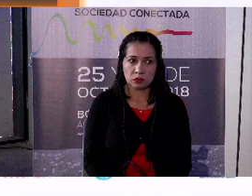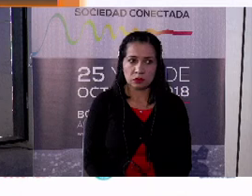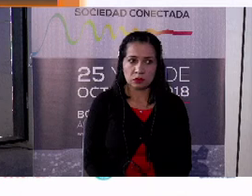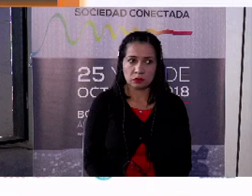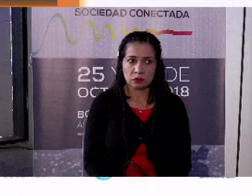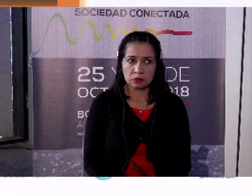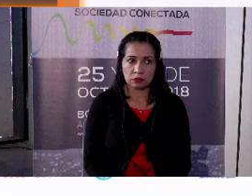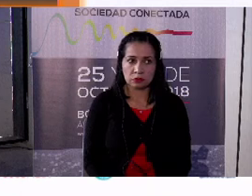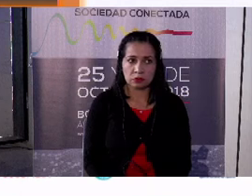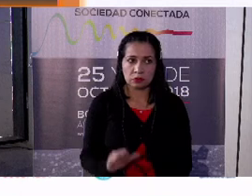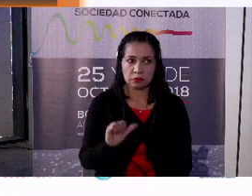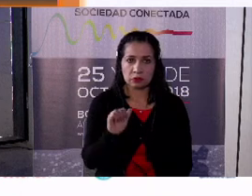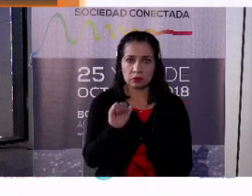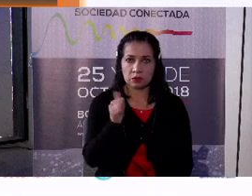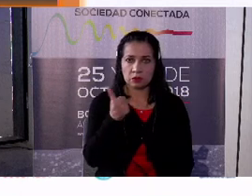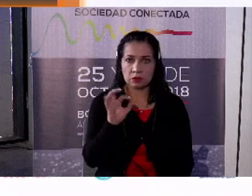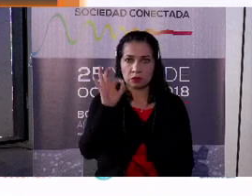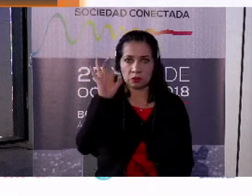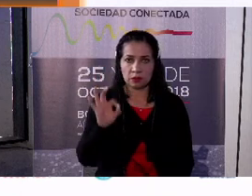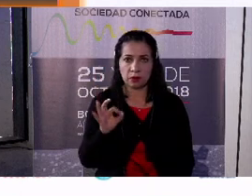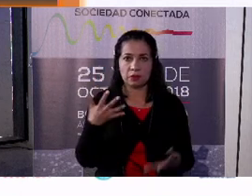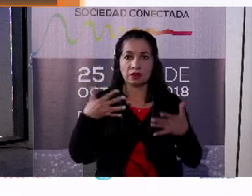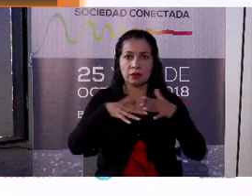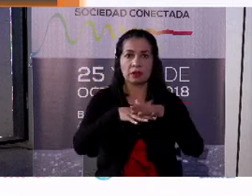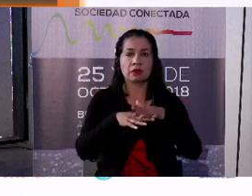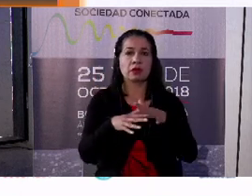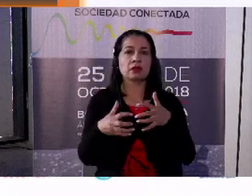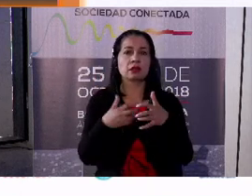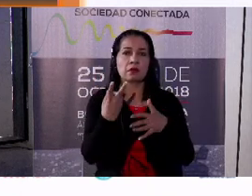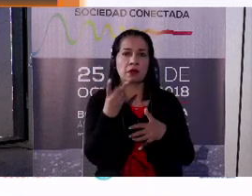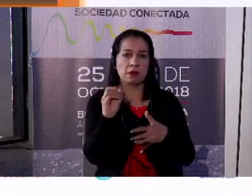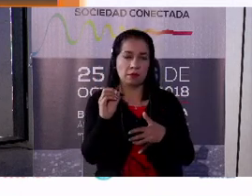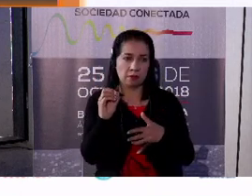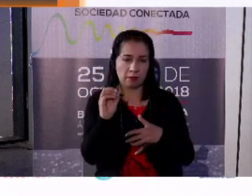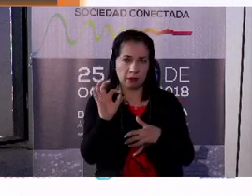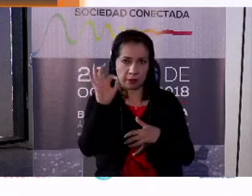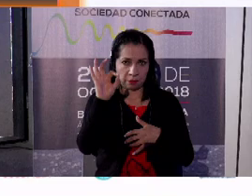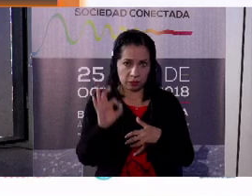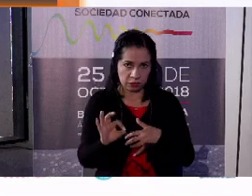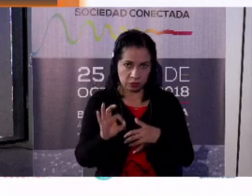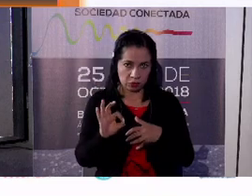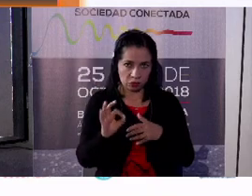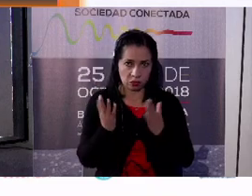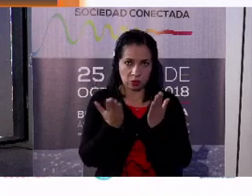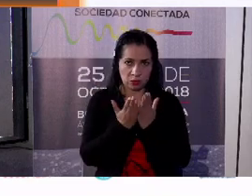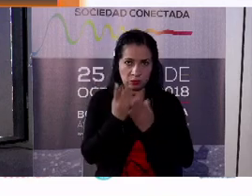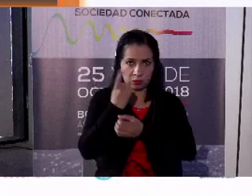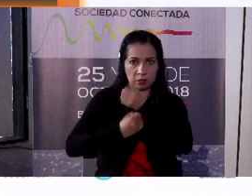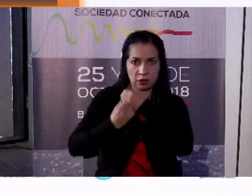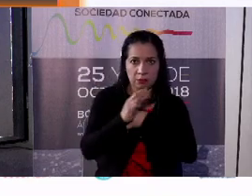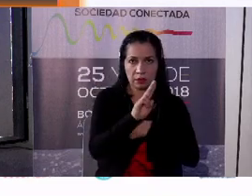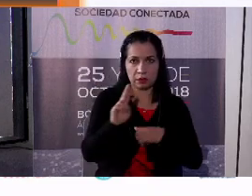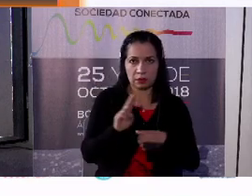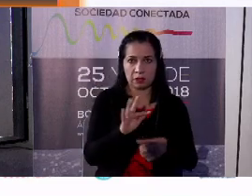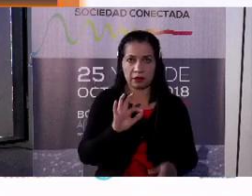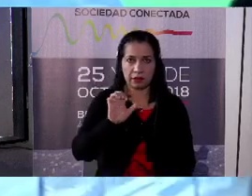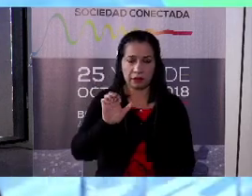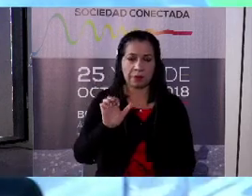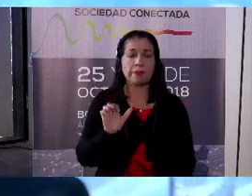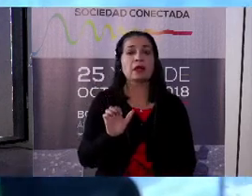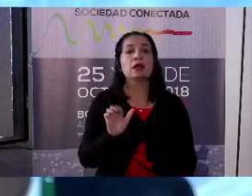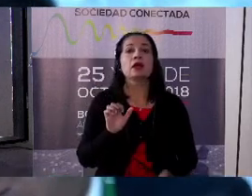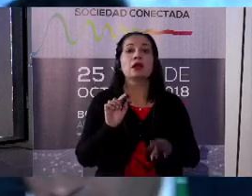dispositivos según el estudio realizado por ZT el año pasado desde el punto de vista de los operadores de